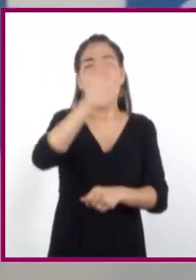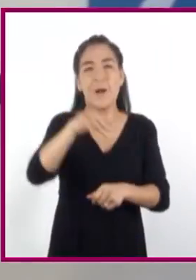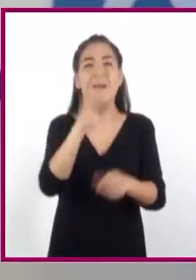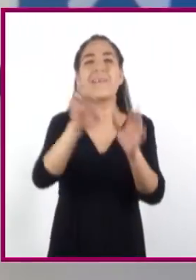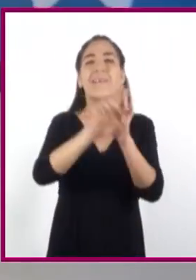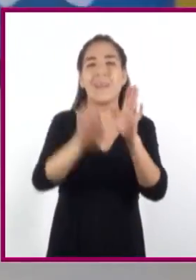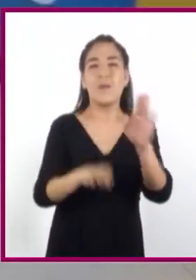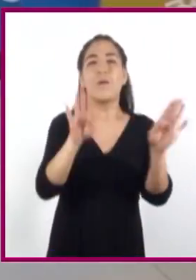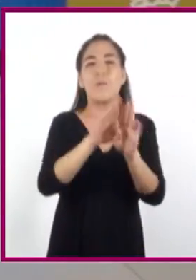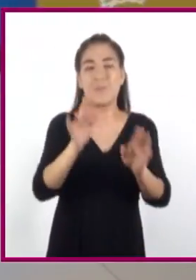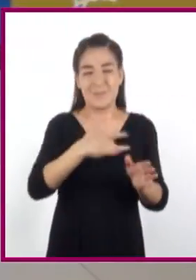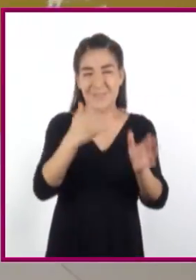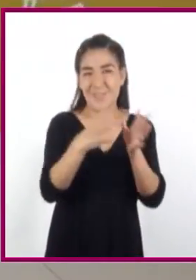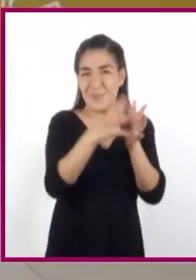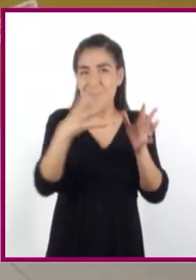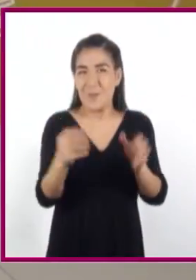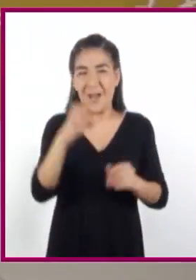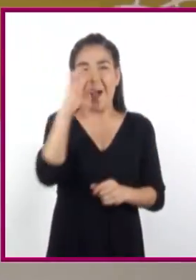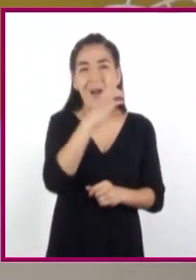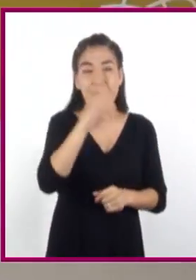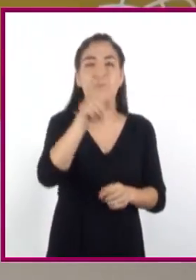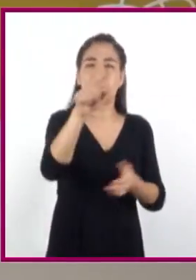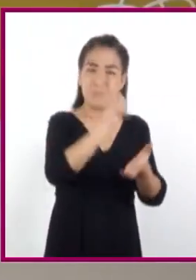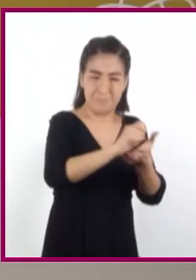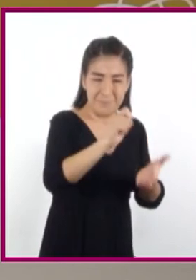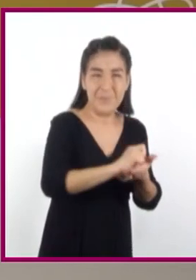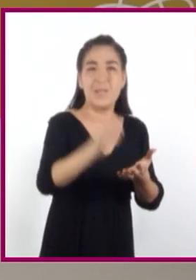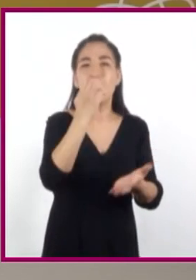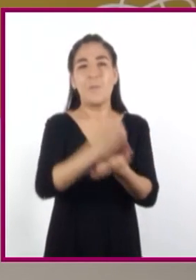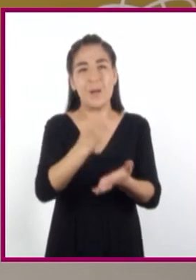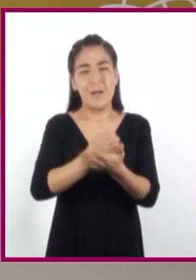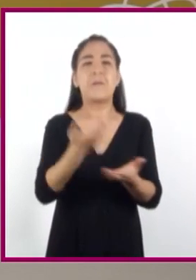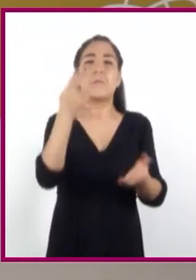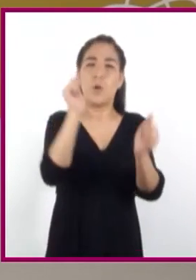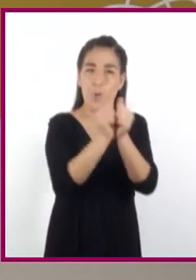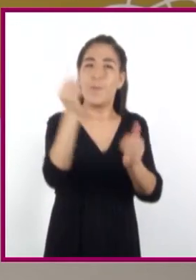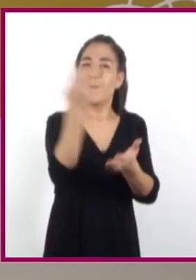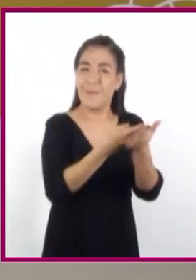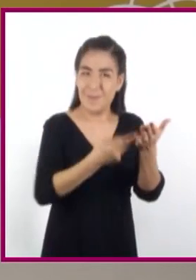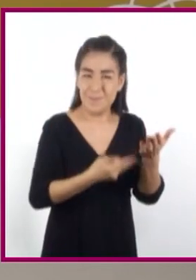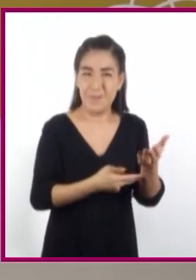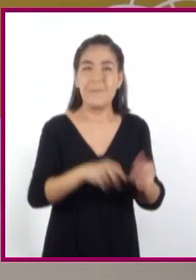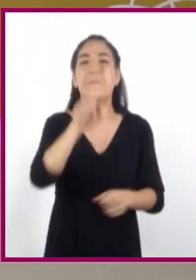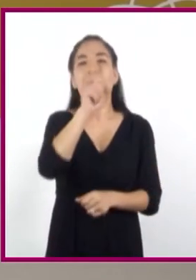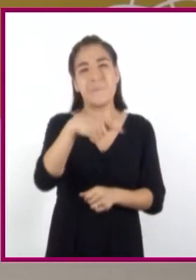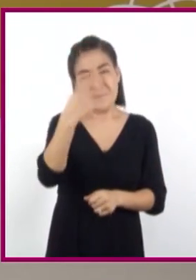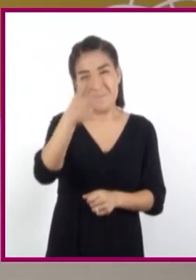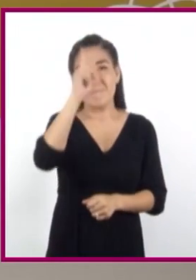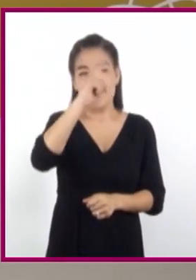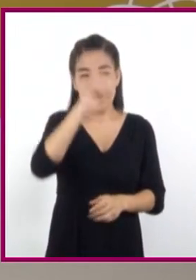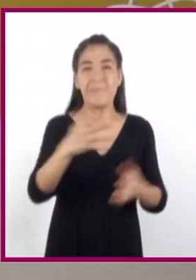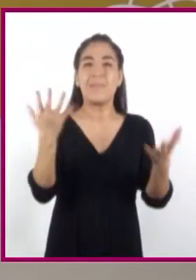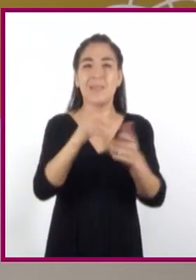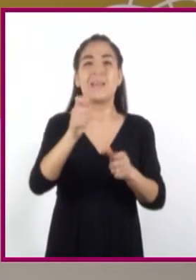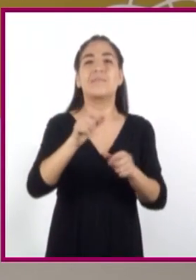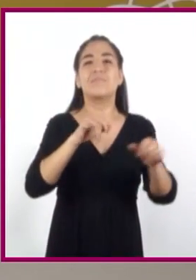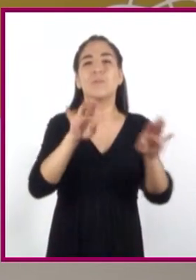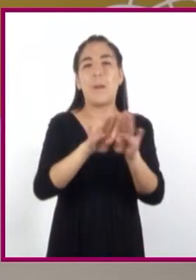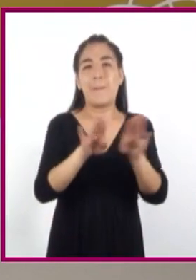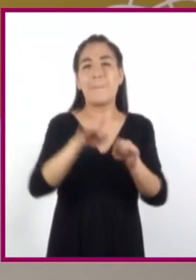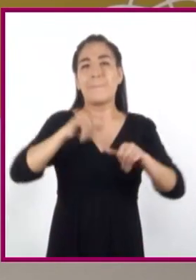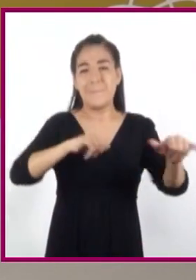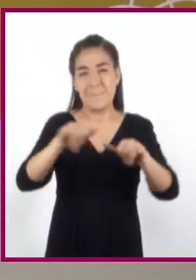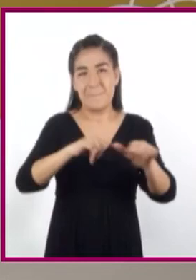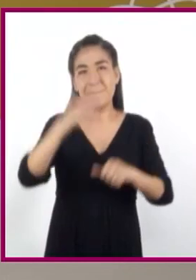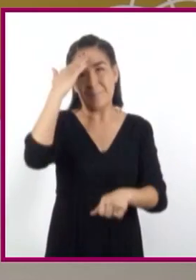de transmisión del calor. Escríbanlos en su cuaderno e ilústrenlos. También les sugerimos elaborar un mapa mental o